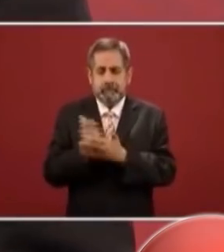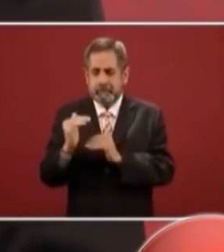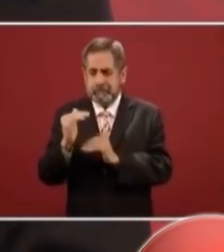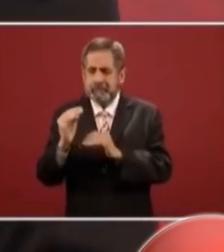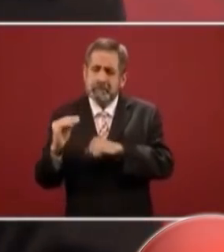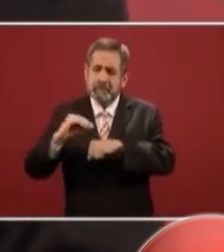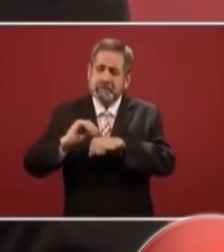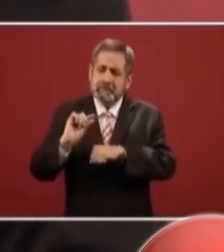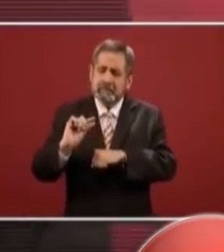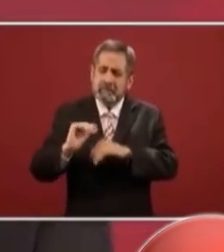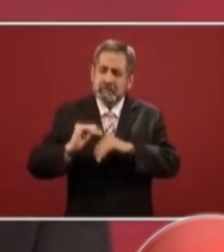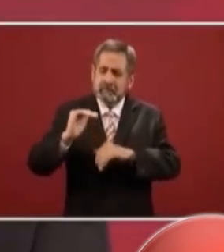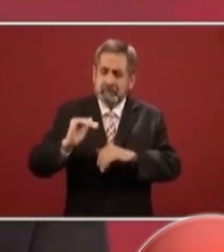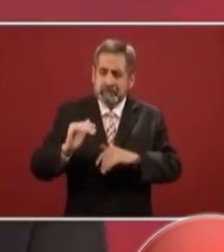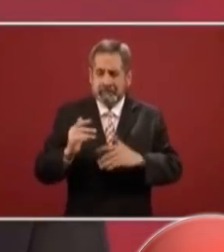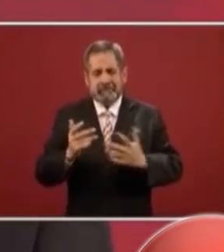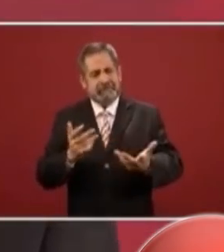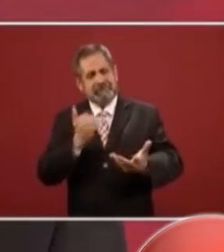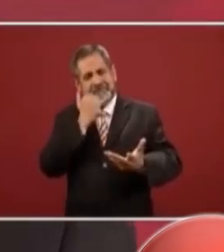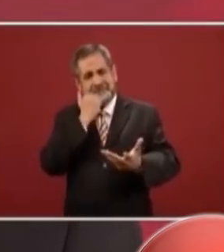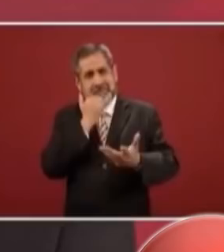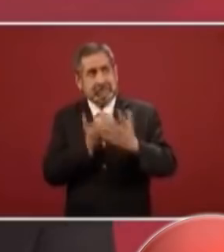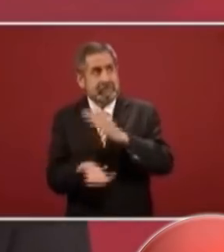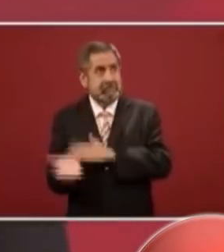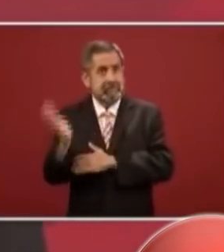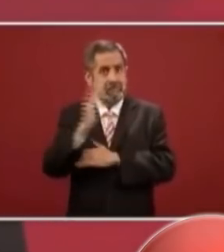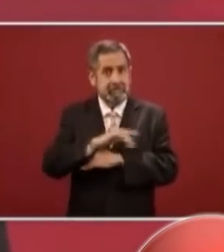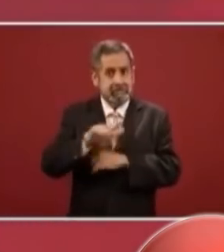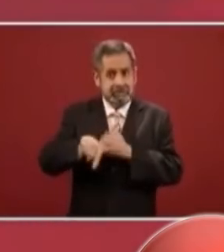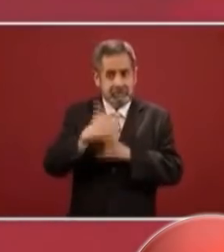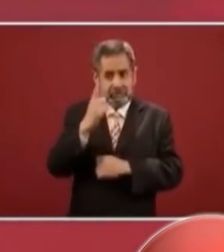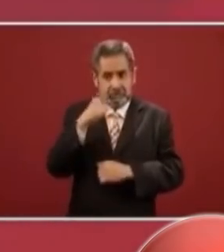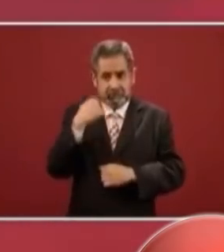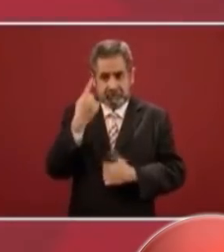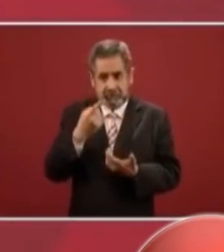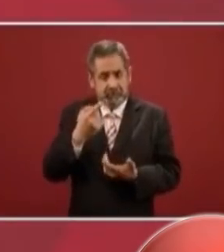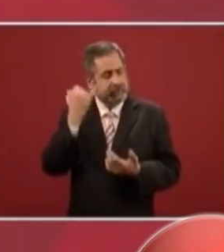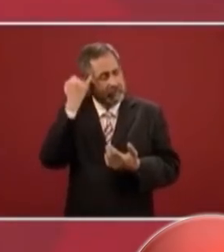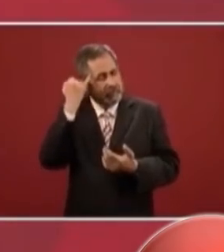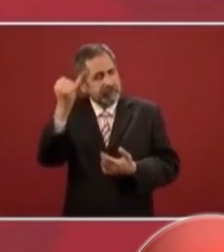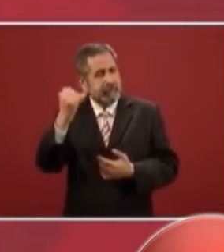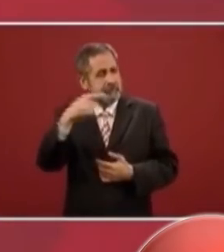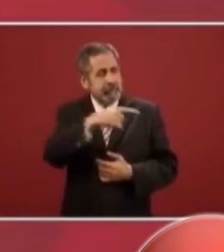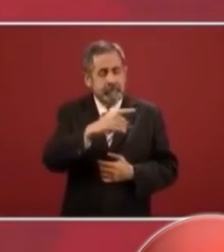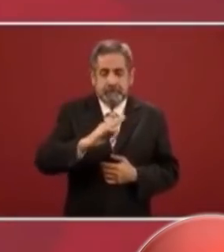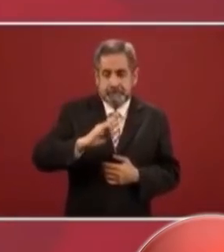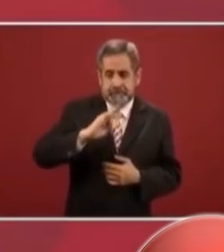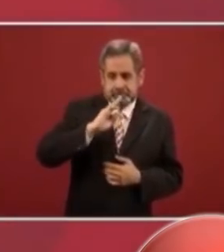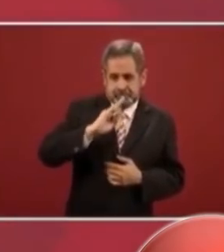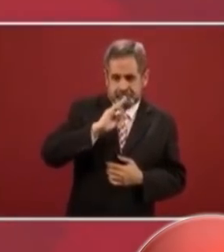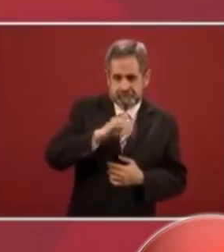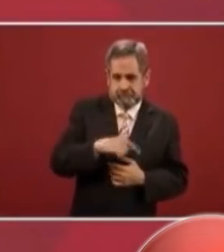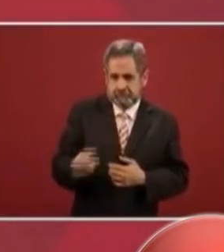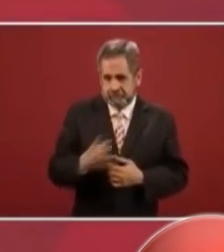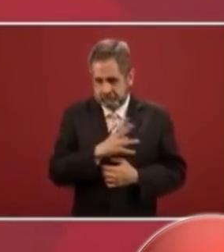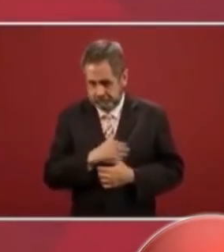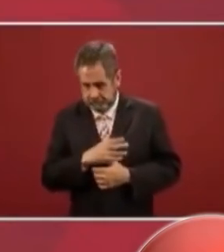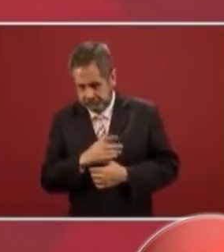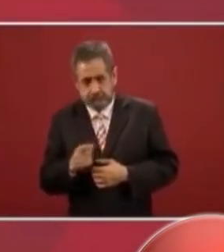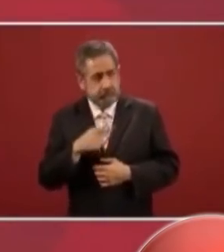Pero imagínense una madre que trabaja de 7 de la mañana a 7 de la